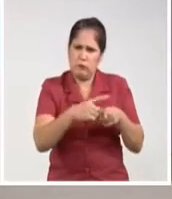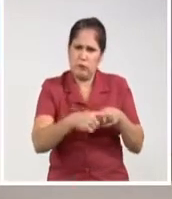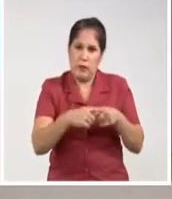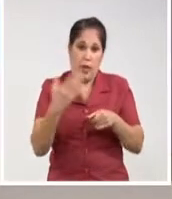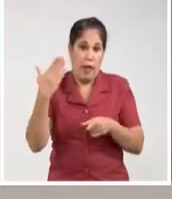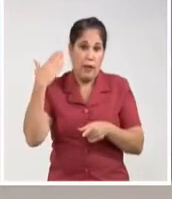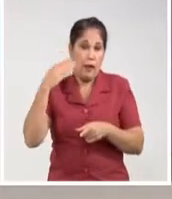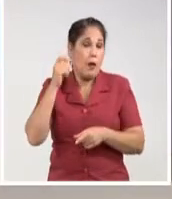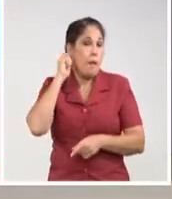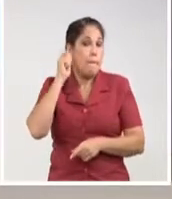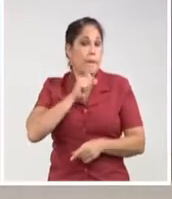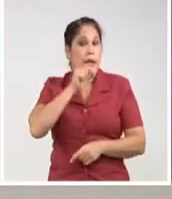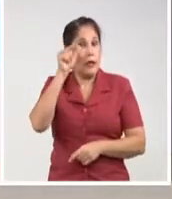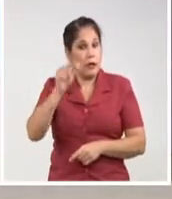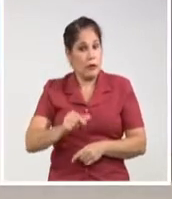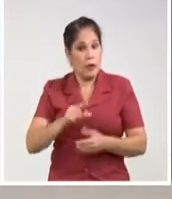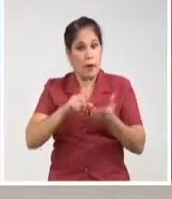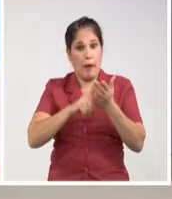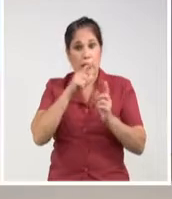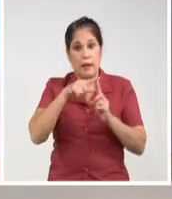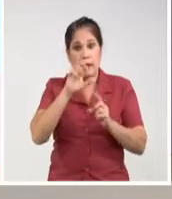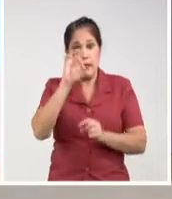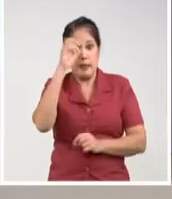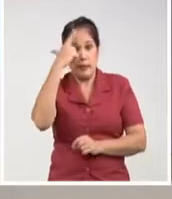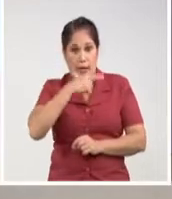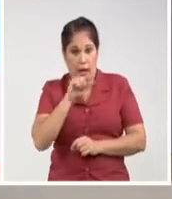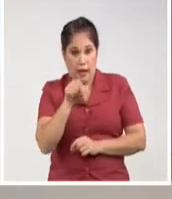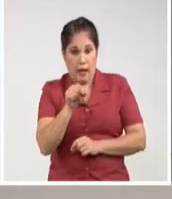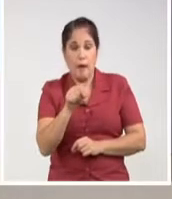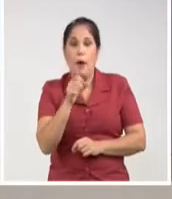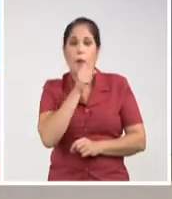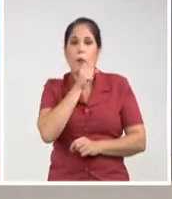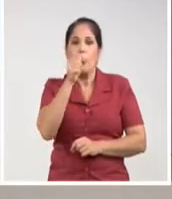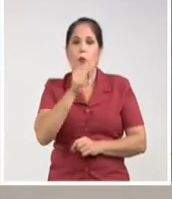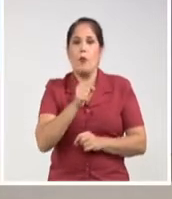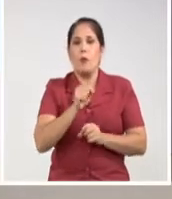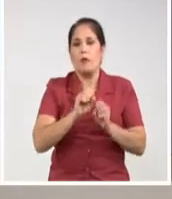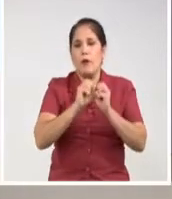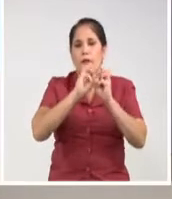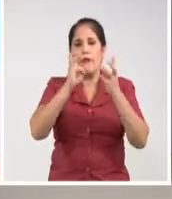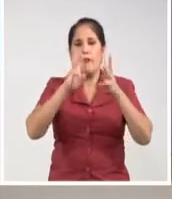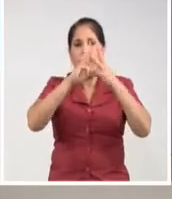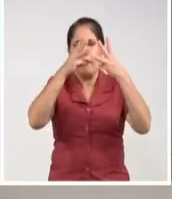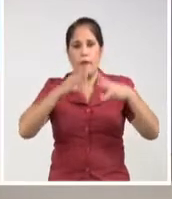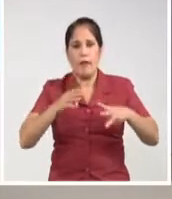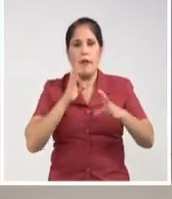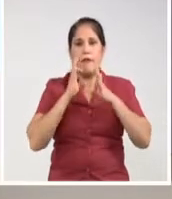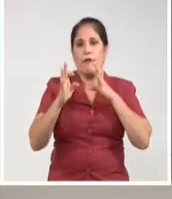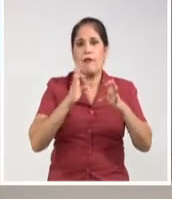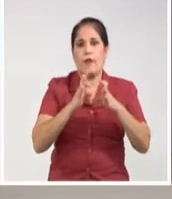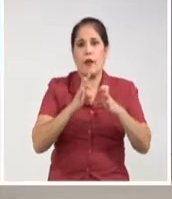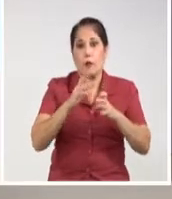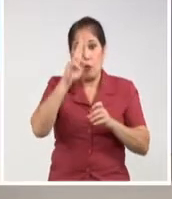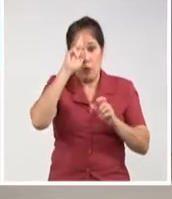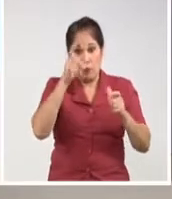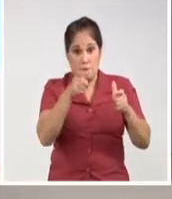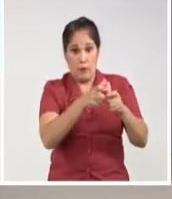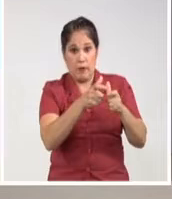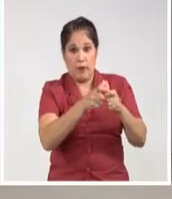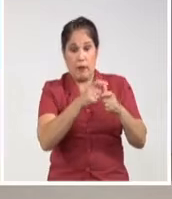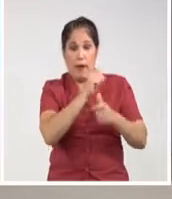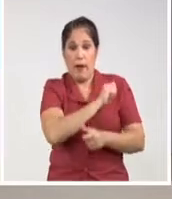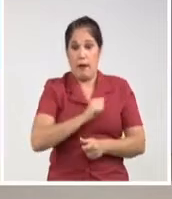atrás, la periodista Patricia Guerra, de Cuba Periodistas, publicó en su muro de Facebook lo que le sucedió en su consultorio en Alquizar, cuando